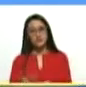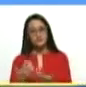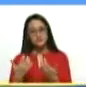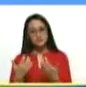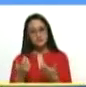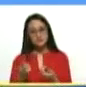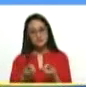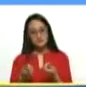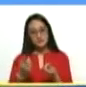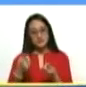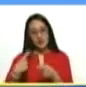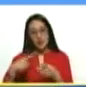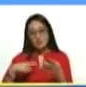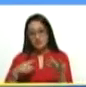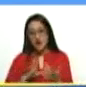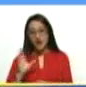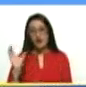Caracas.